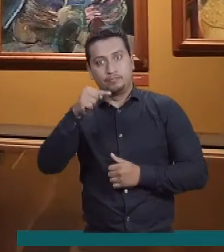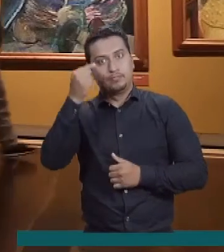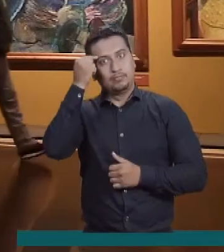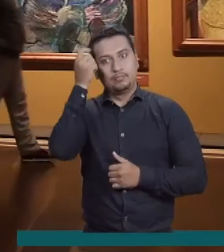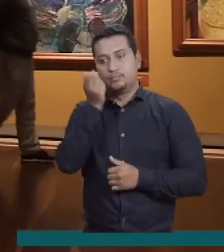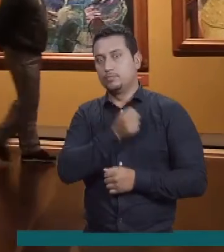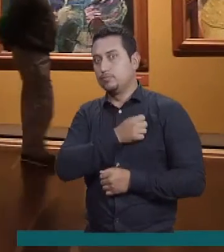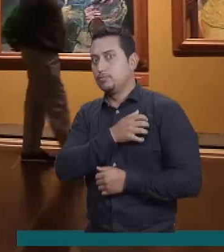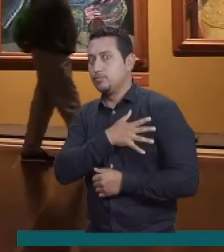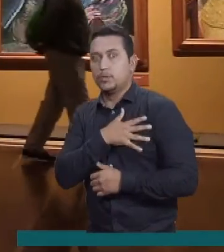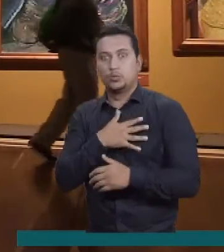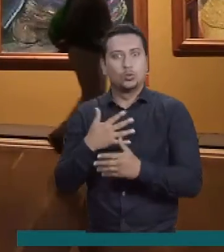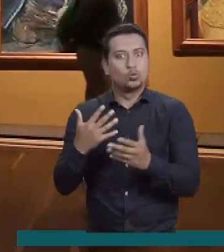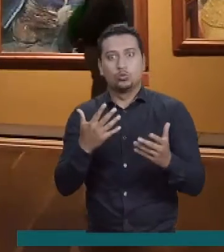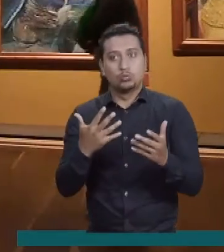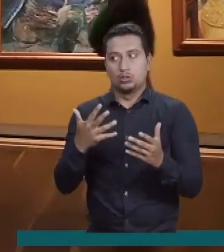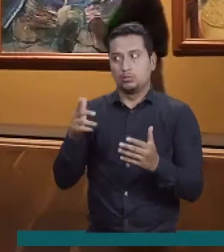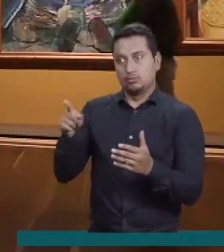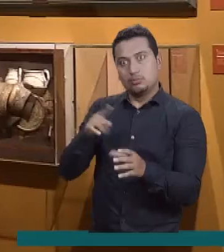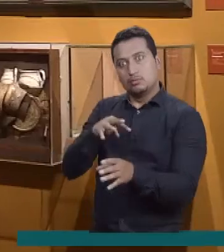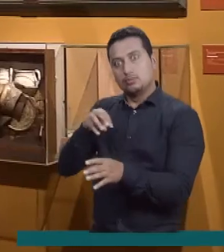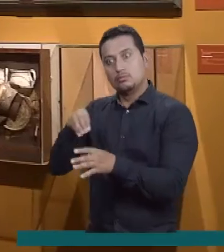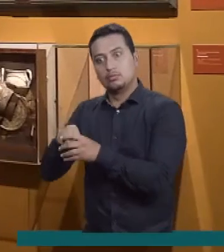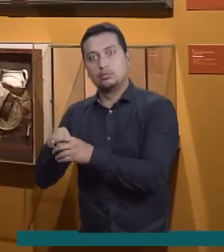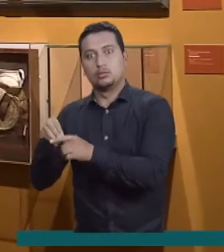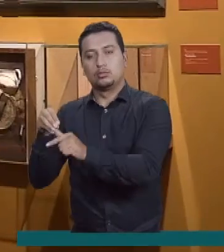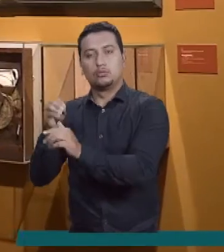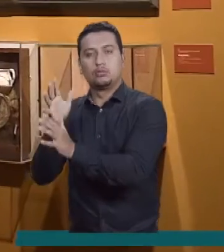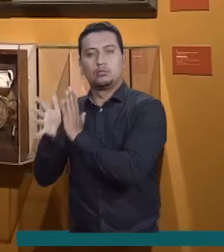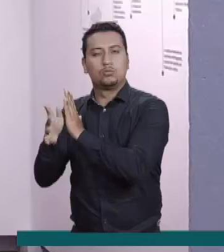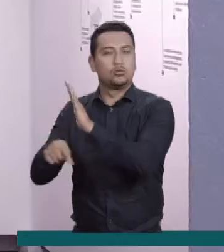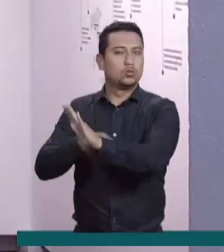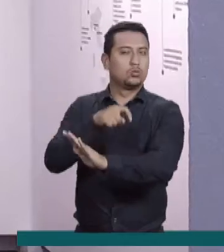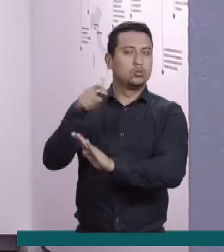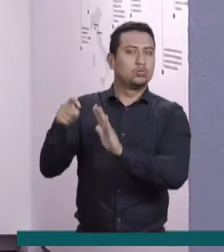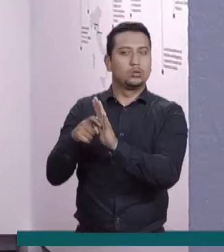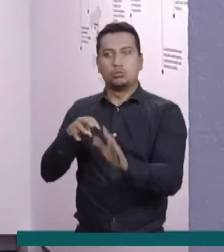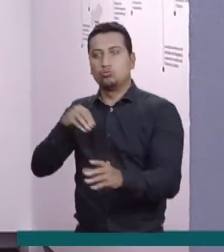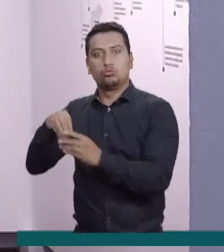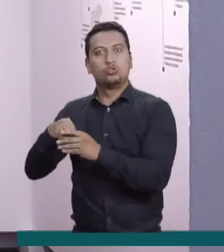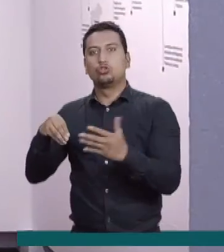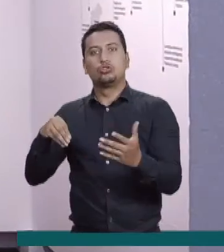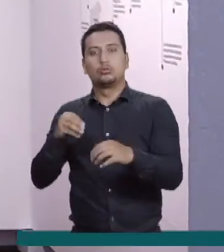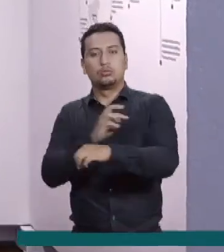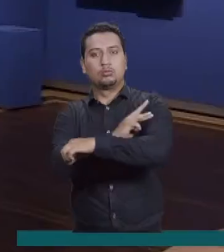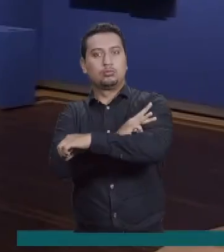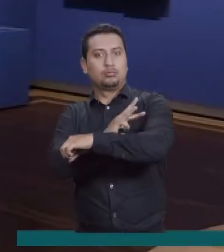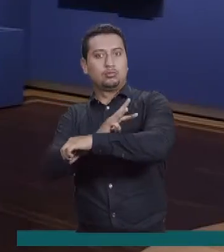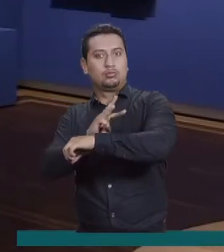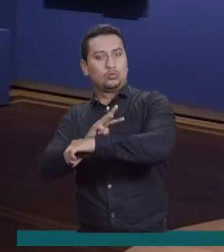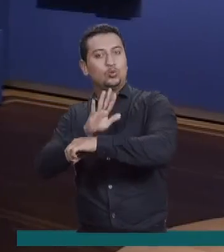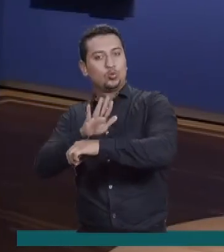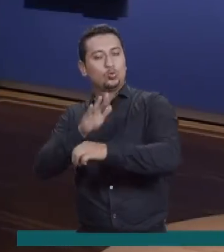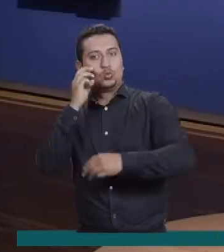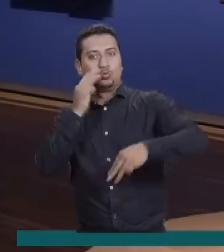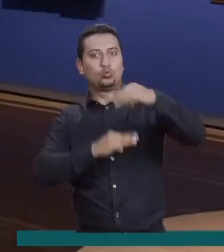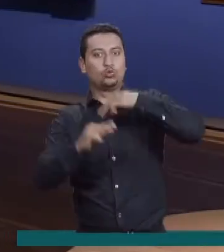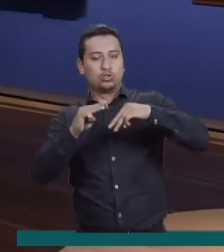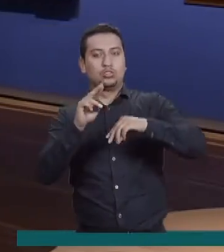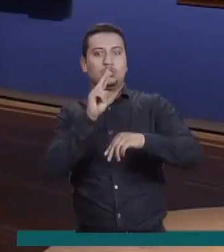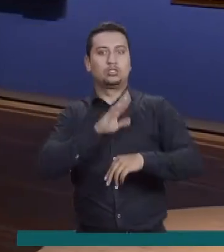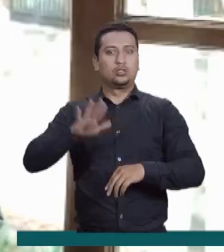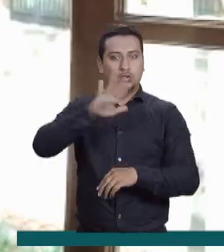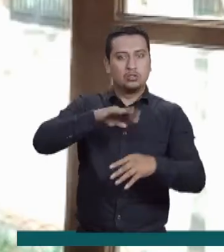y hacer parte de Jóvenes Más Museo. Toda la información está publicada en las plataformas digitales del Museo